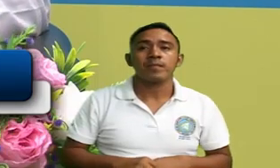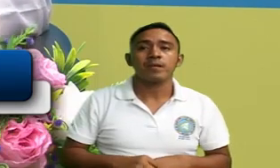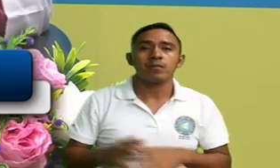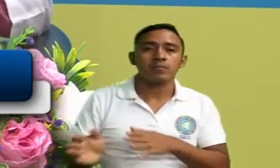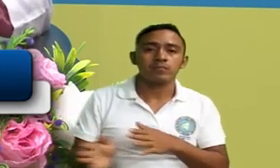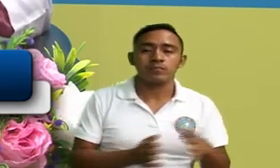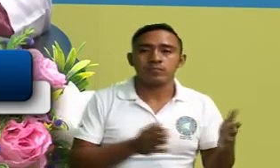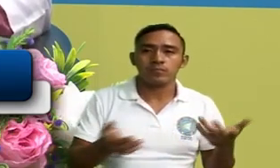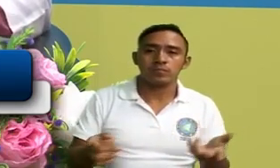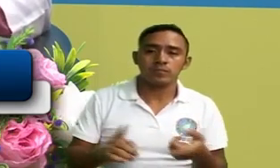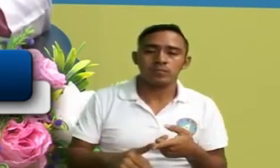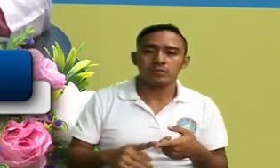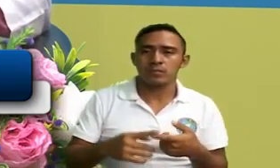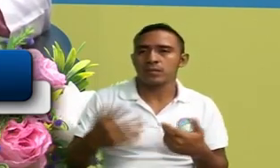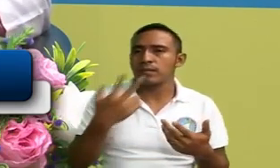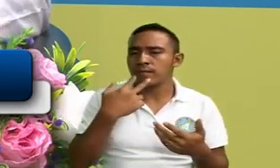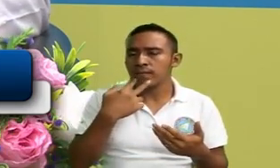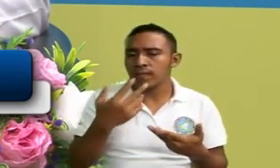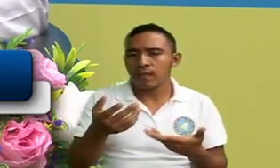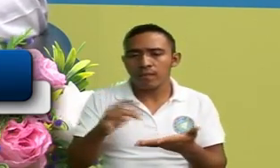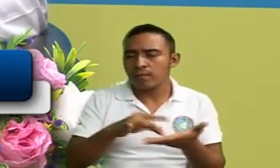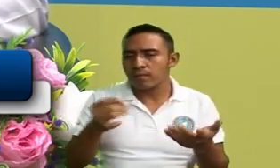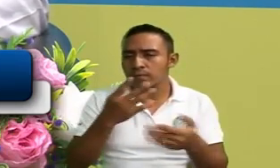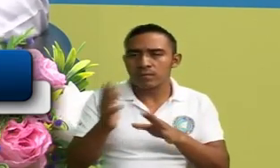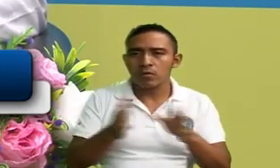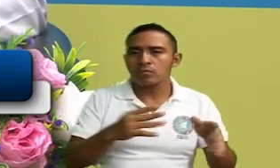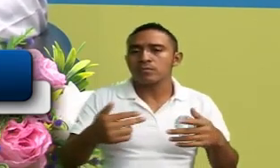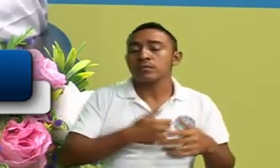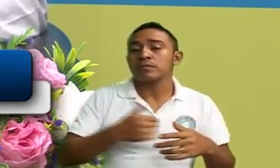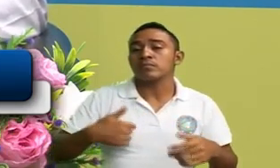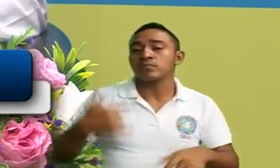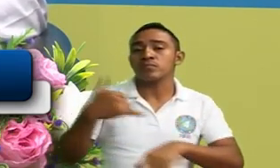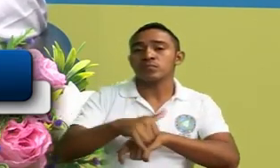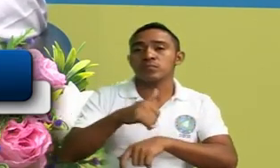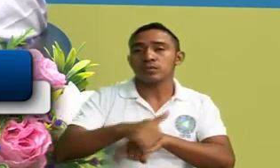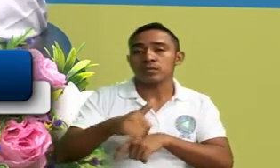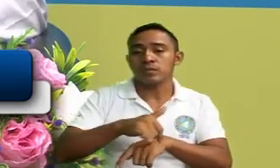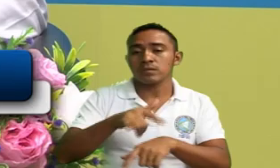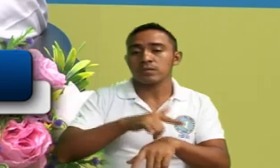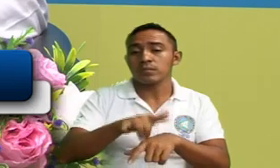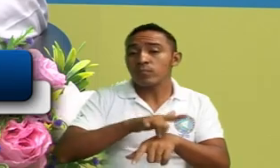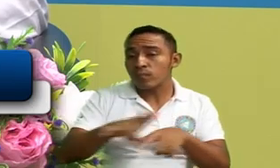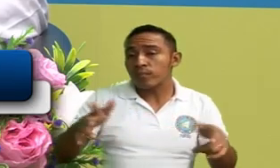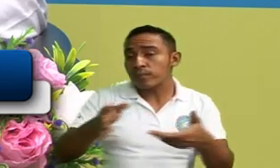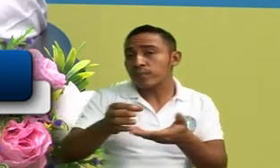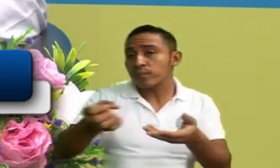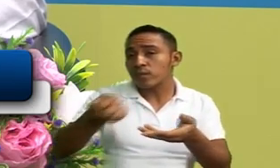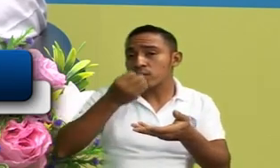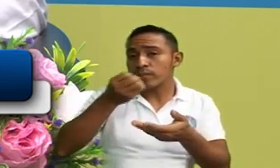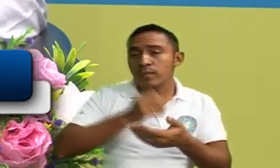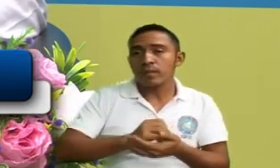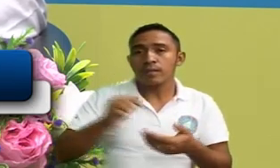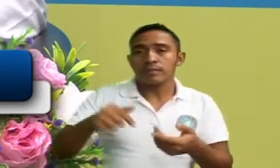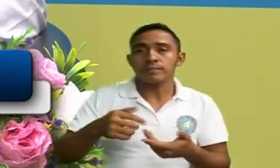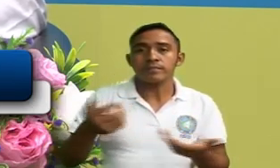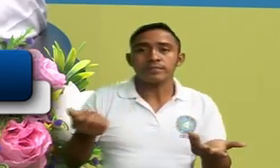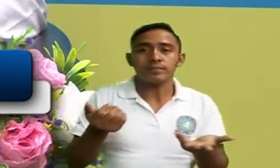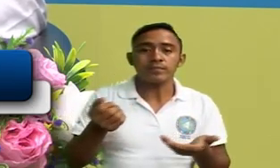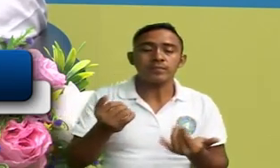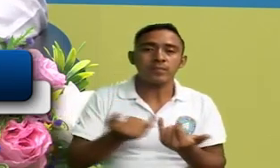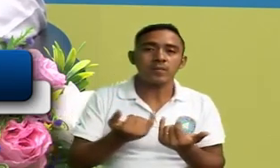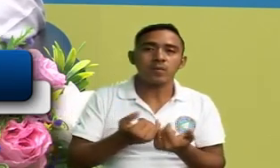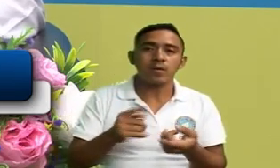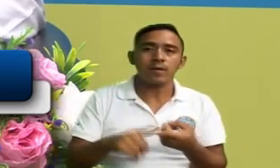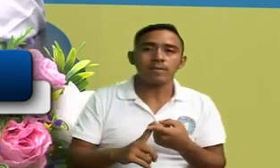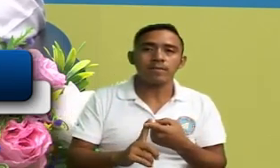otro tratamiento no farmacológico son aquellos alimentos que tienen estrógenos, son conocidos como fitoestrógenos, por